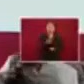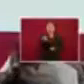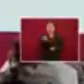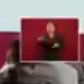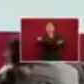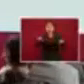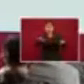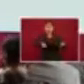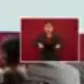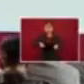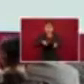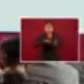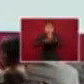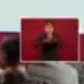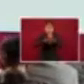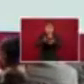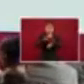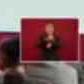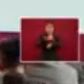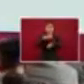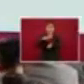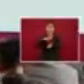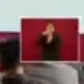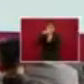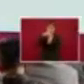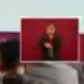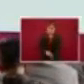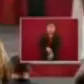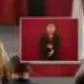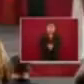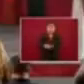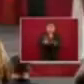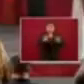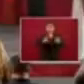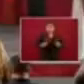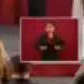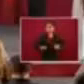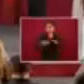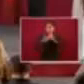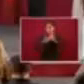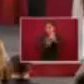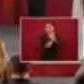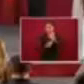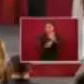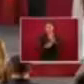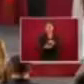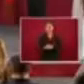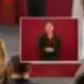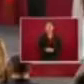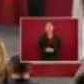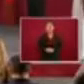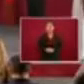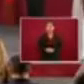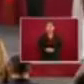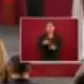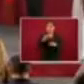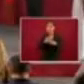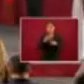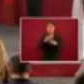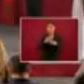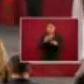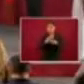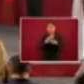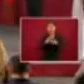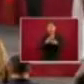Bueno, seguimos por supuesto con la información. Me acompañan el doctor Francisco Abundis, director de Parametría. ¿Cómo estás? ¿Cómo estás, Leonardo? Un gusto. Y también el Luis Miguel González,